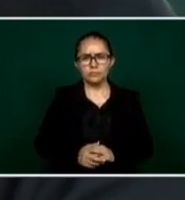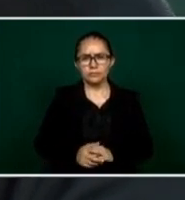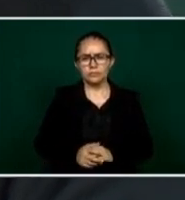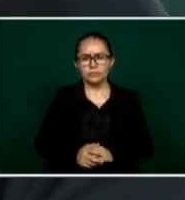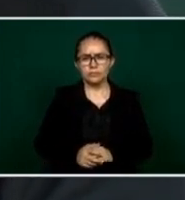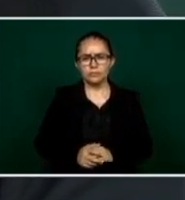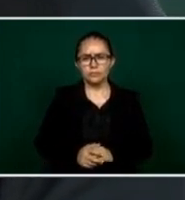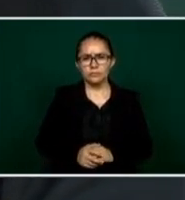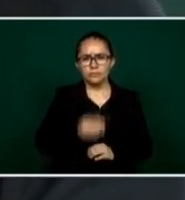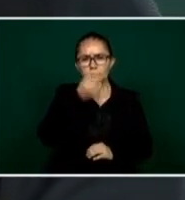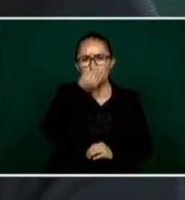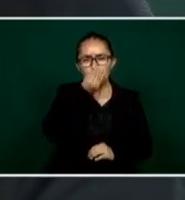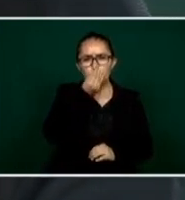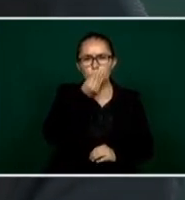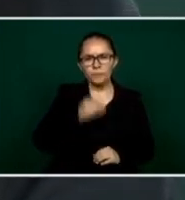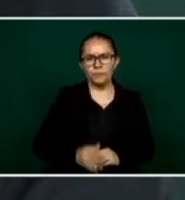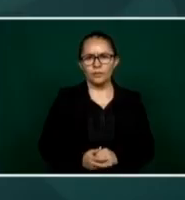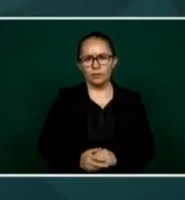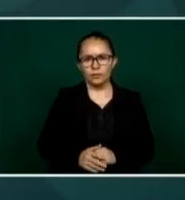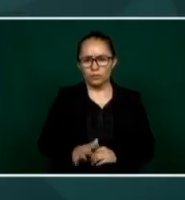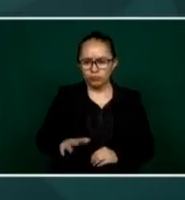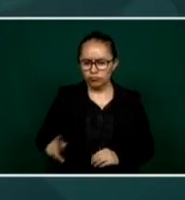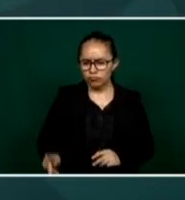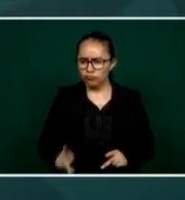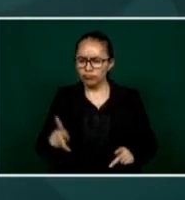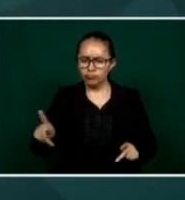ser un estado rico con pueblo pobre.